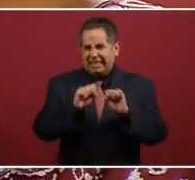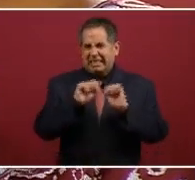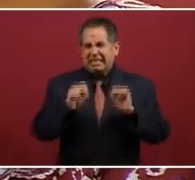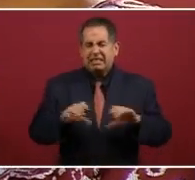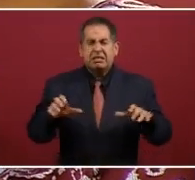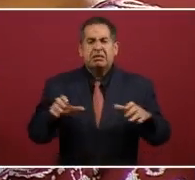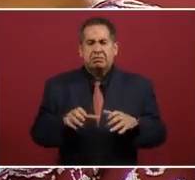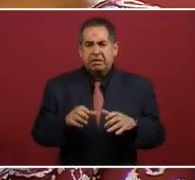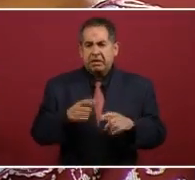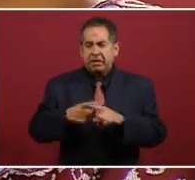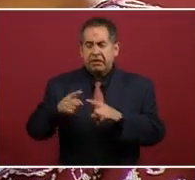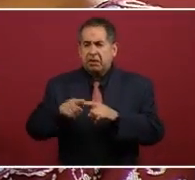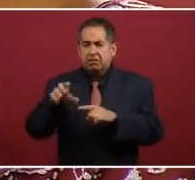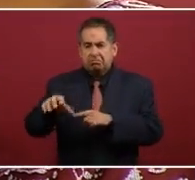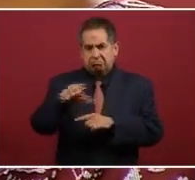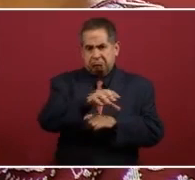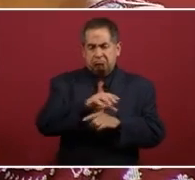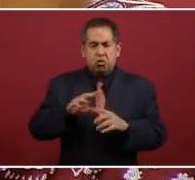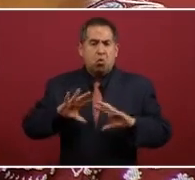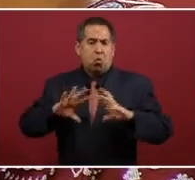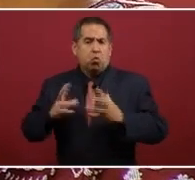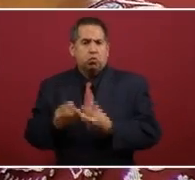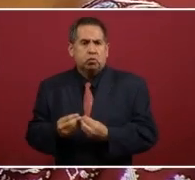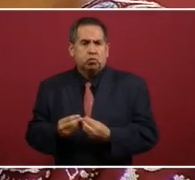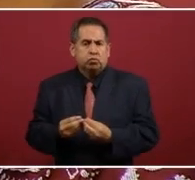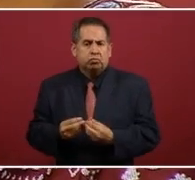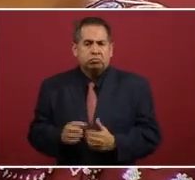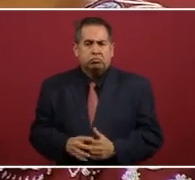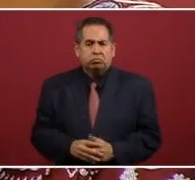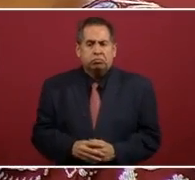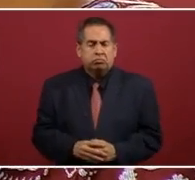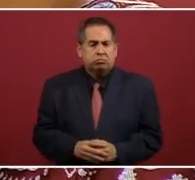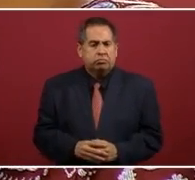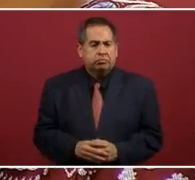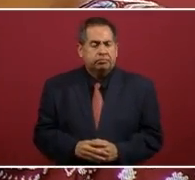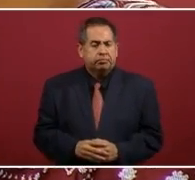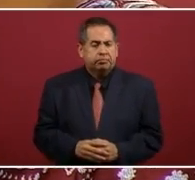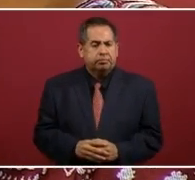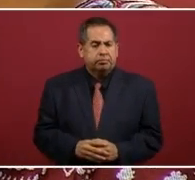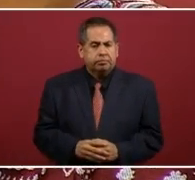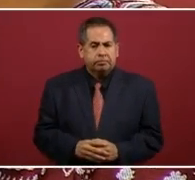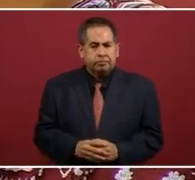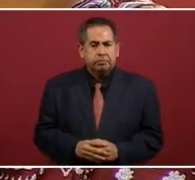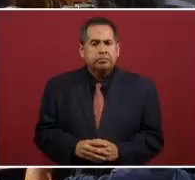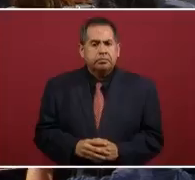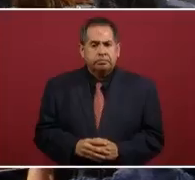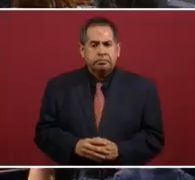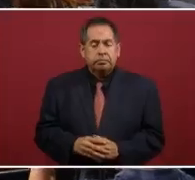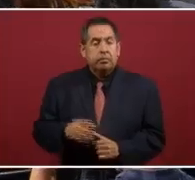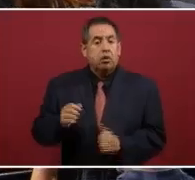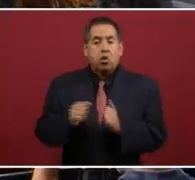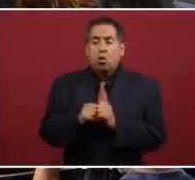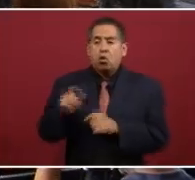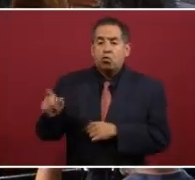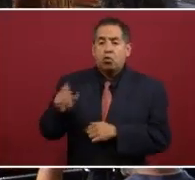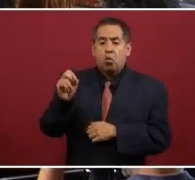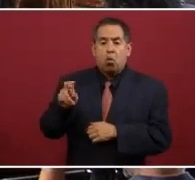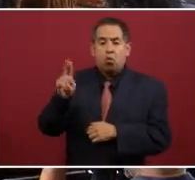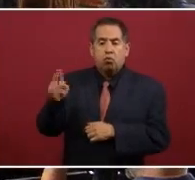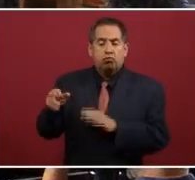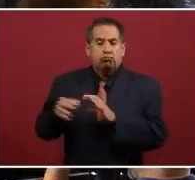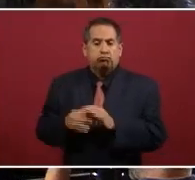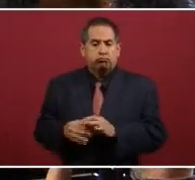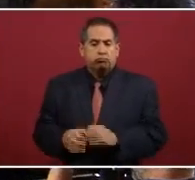many agencies are involved in this. Even the Office of the General Secretary is involved in this.